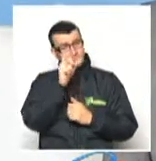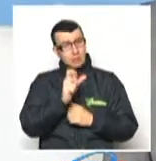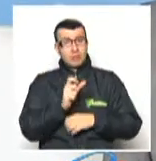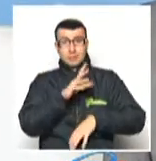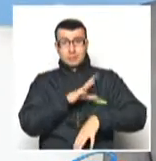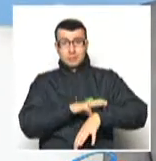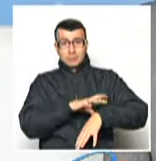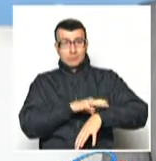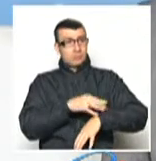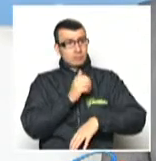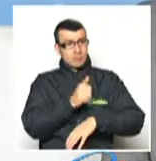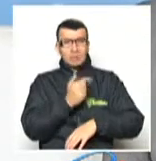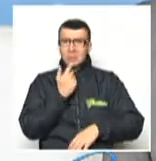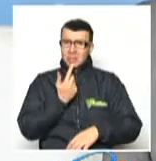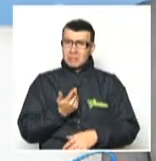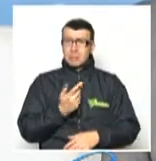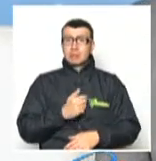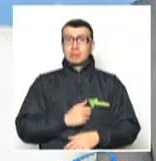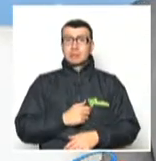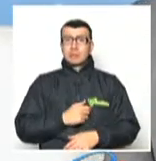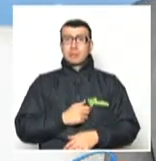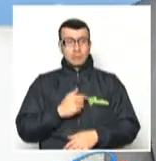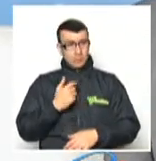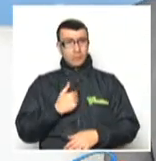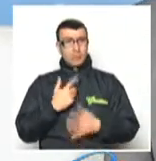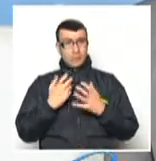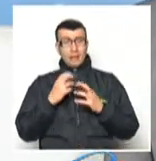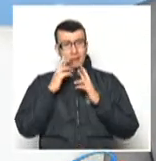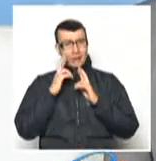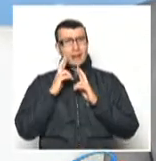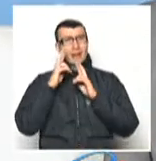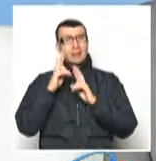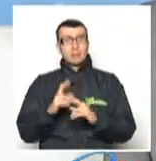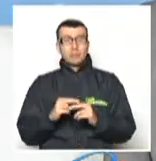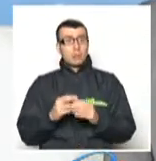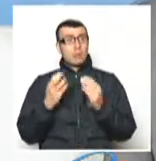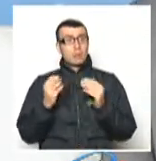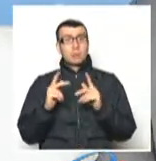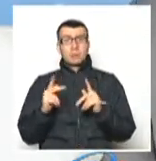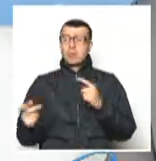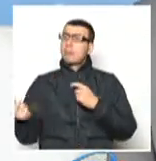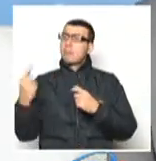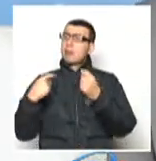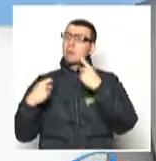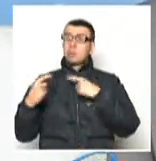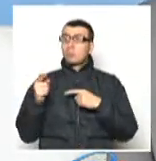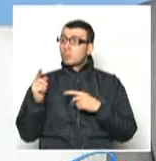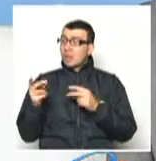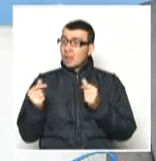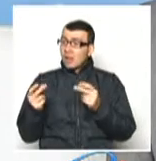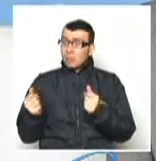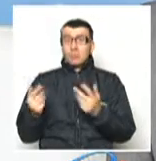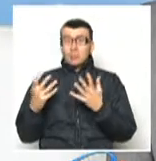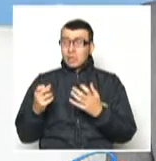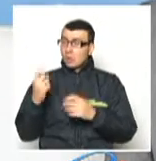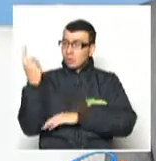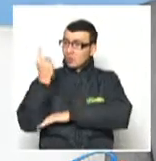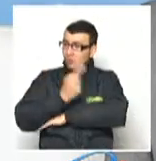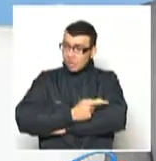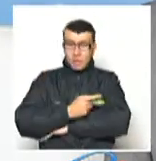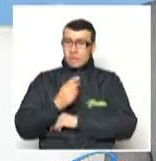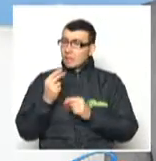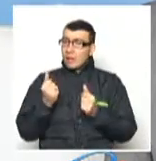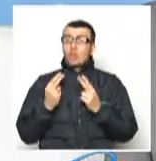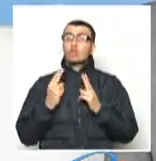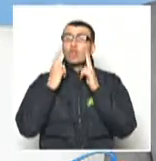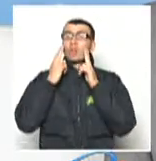poco en este campo. Y yo quería dar una respuesta porque vi que mucha gente me preguntaba, Santiago, ¿cuál es el afán suyo de colocar dientes en un solo día y